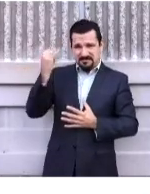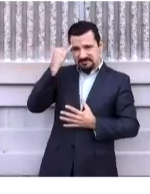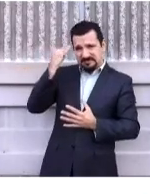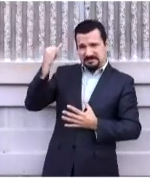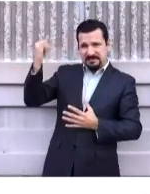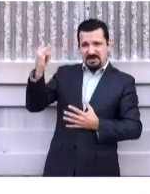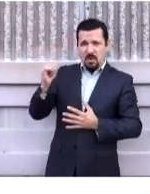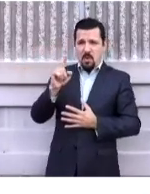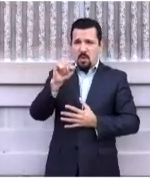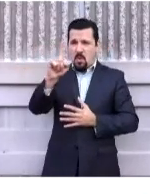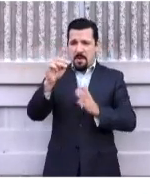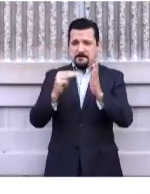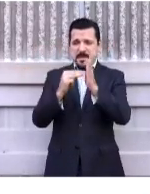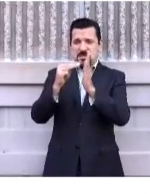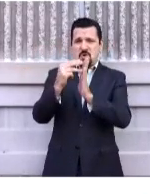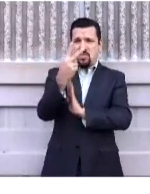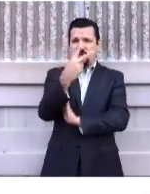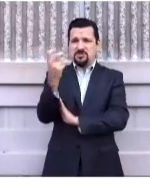de